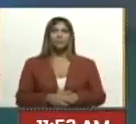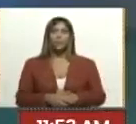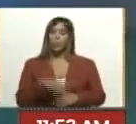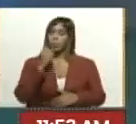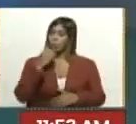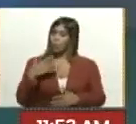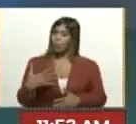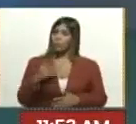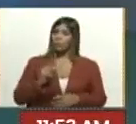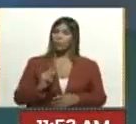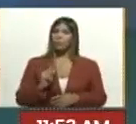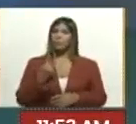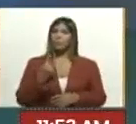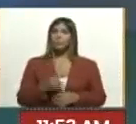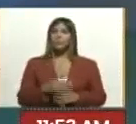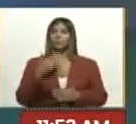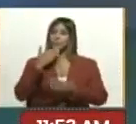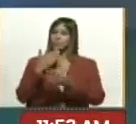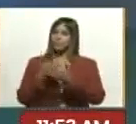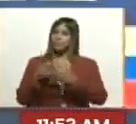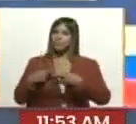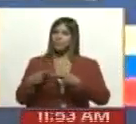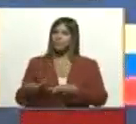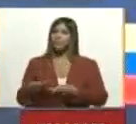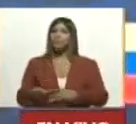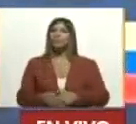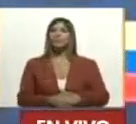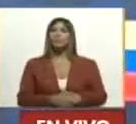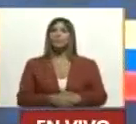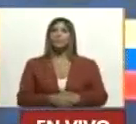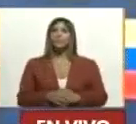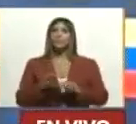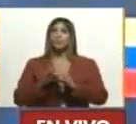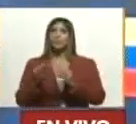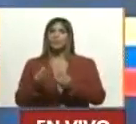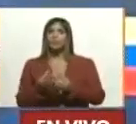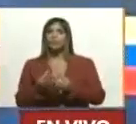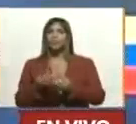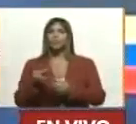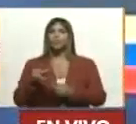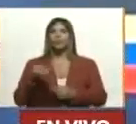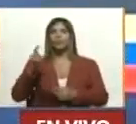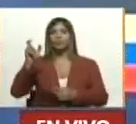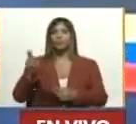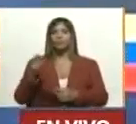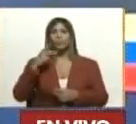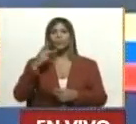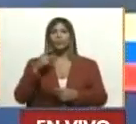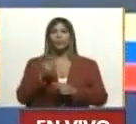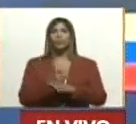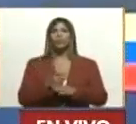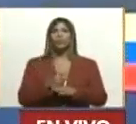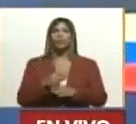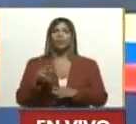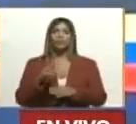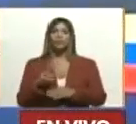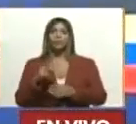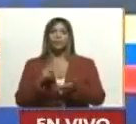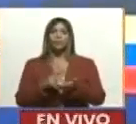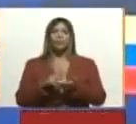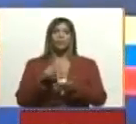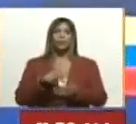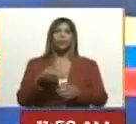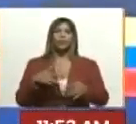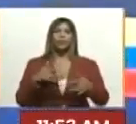Bueno, primero agradecer la invitación de la familia de Alex, del gobierno venezolano, para participar en